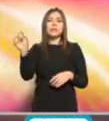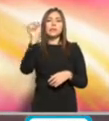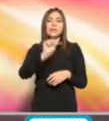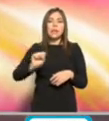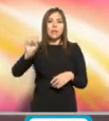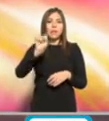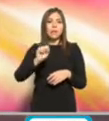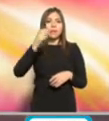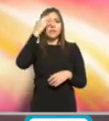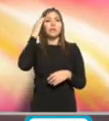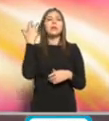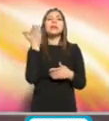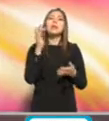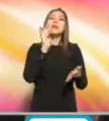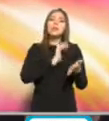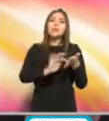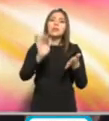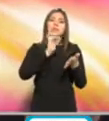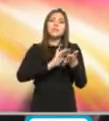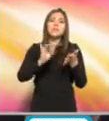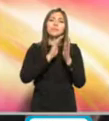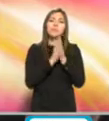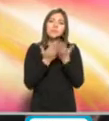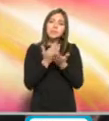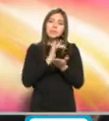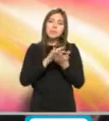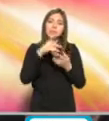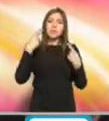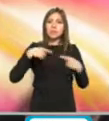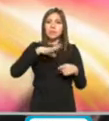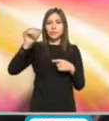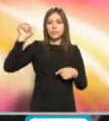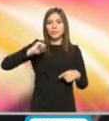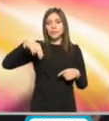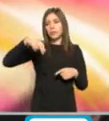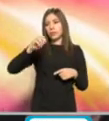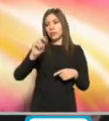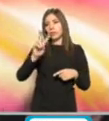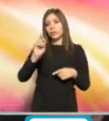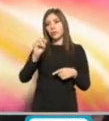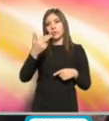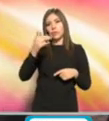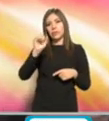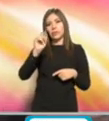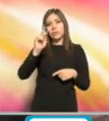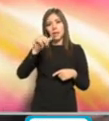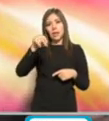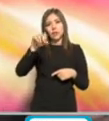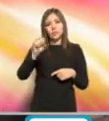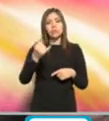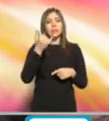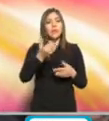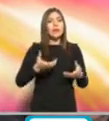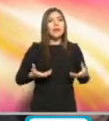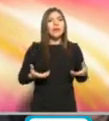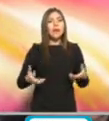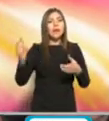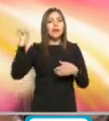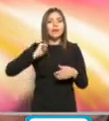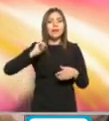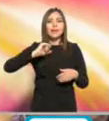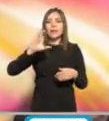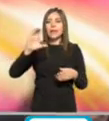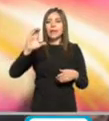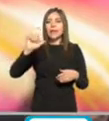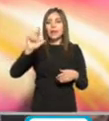resurrección. Hacían esta lectura los novohispanos. Y dejen contarles que esta calle del Calvario tuvo muchísimas